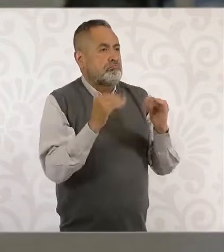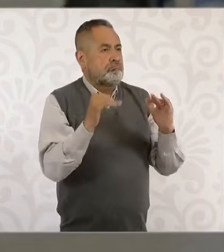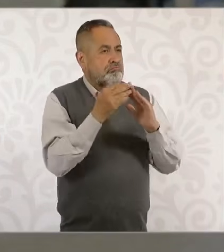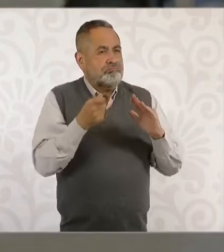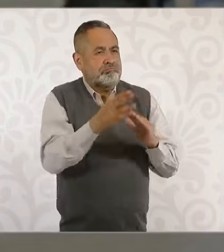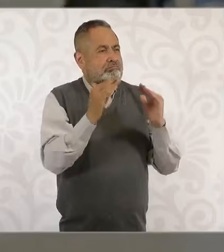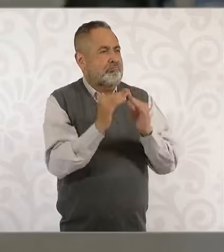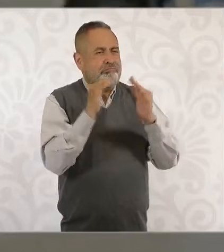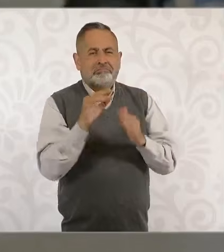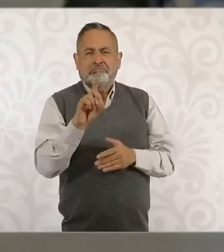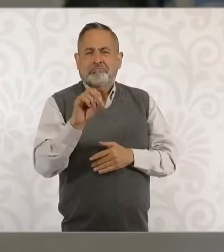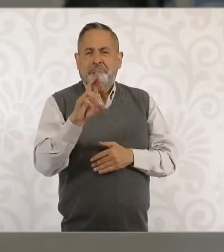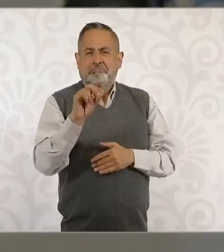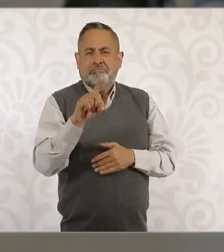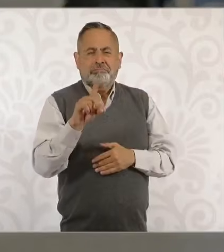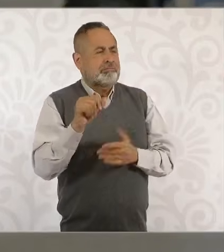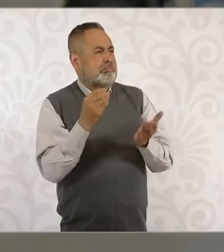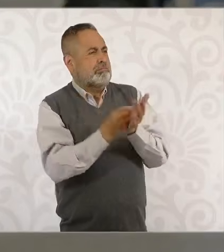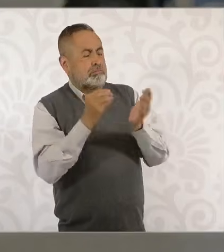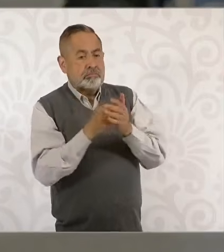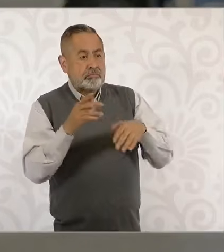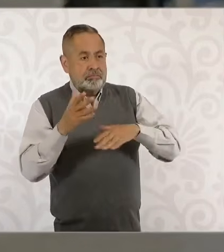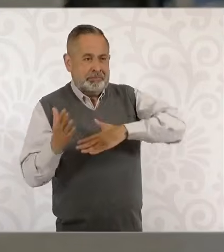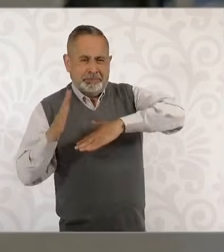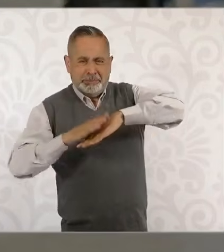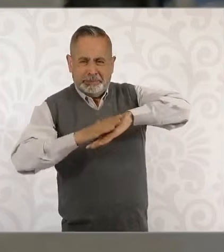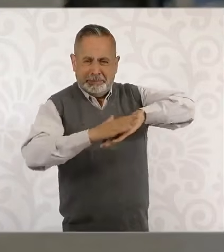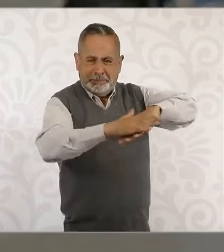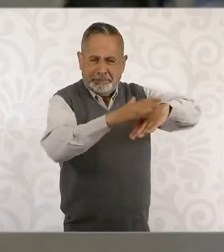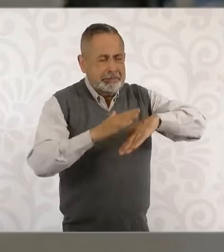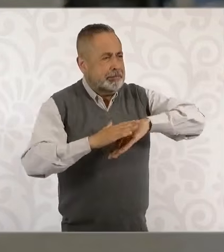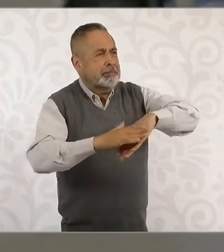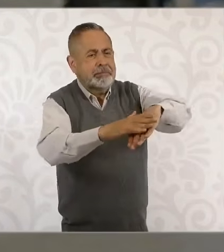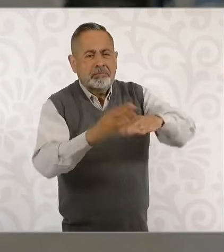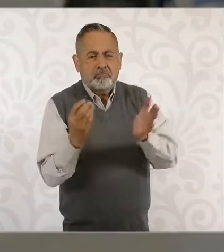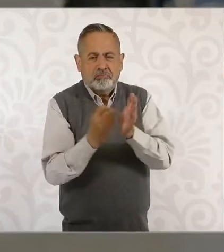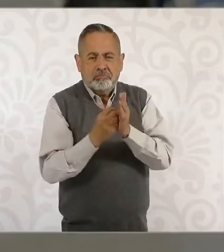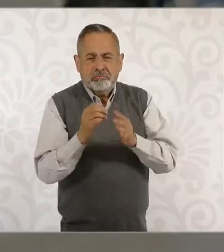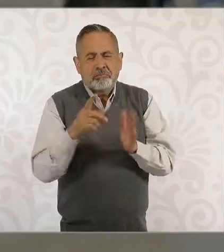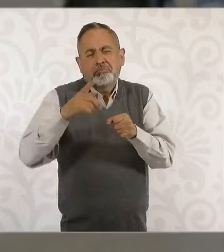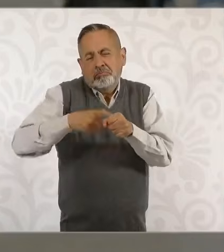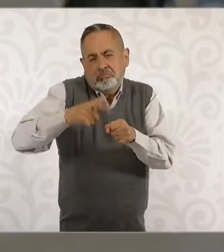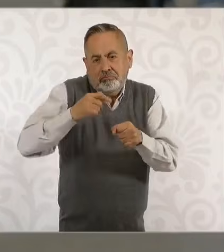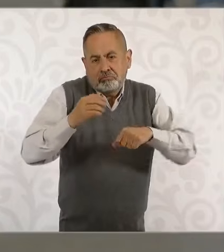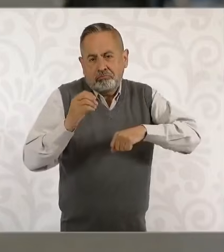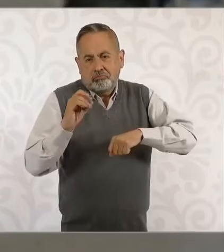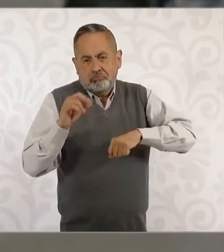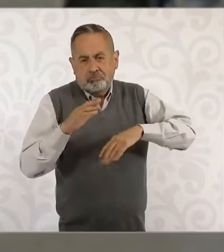nosotros le llamamos, porque usa lámina de oro para decorar al menos el baño de